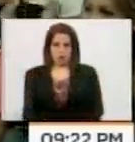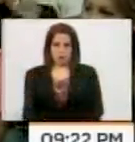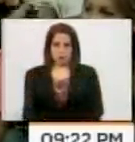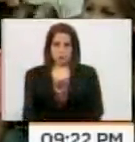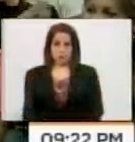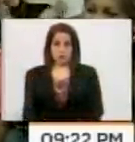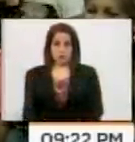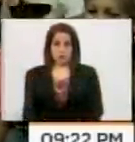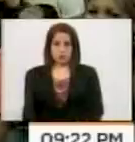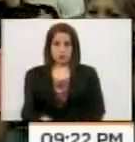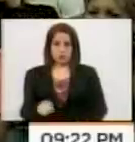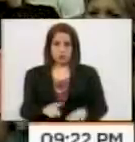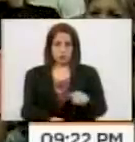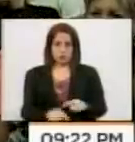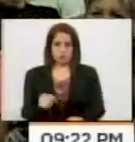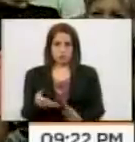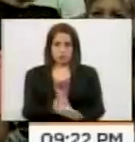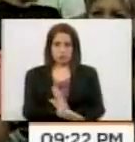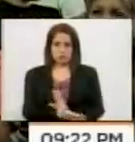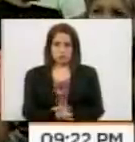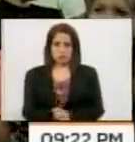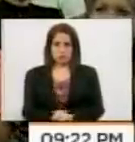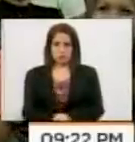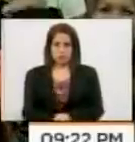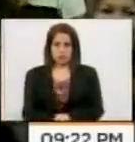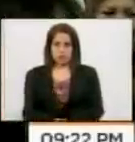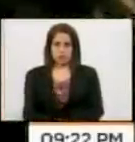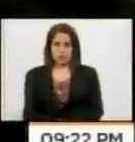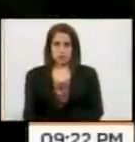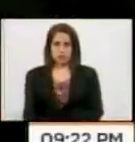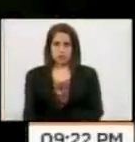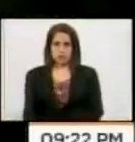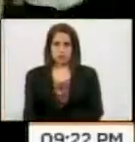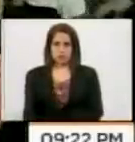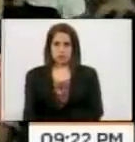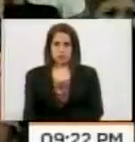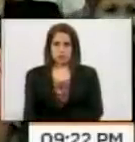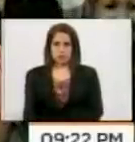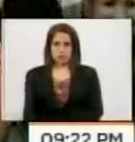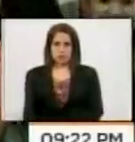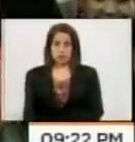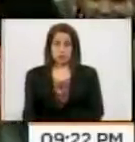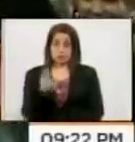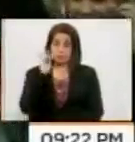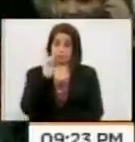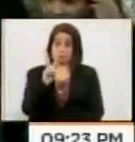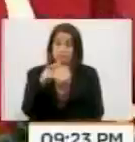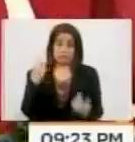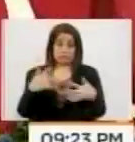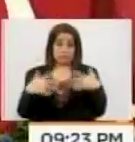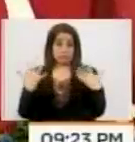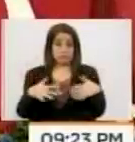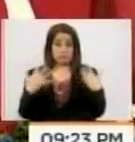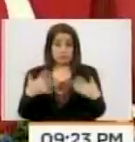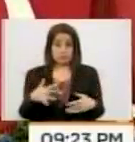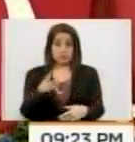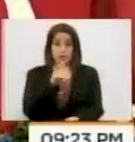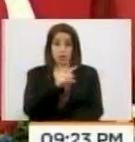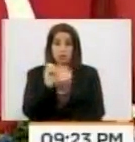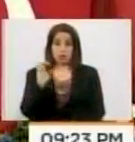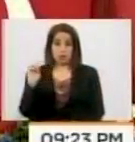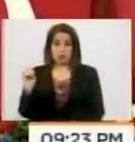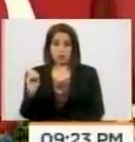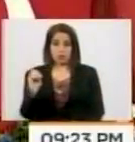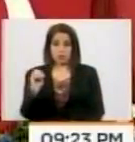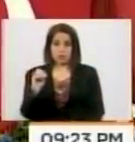febrero 2015. 15. 15, sí, correcto. Hay que verle la cara a hacer 200 programas. Y yo